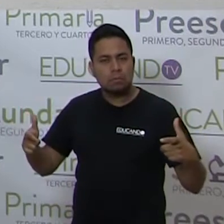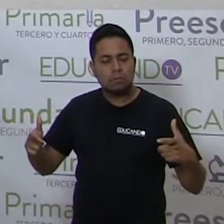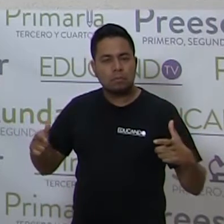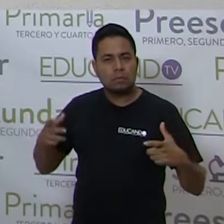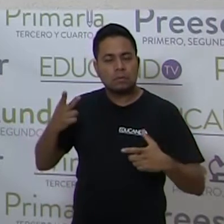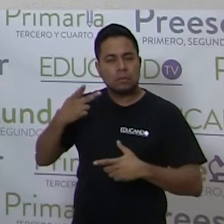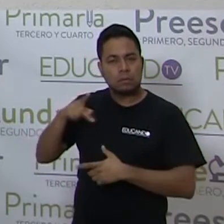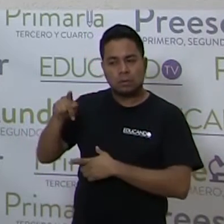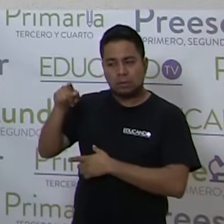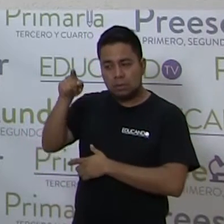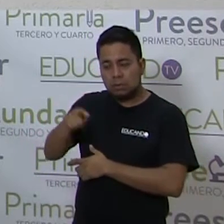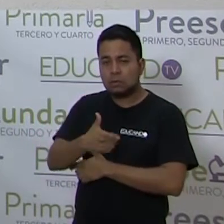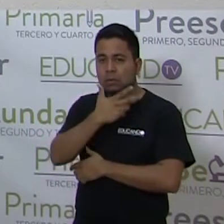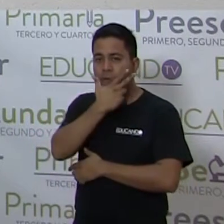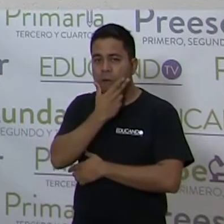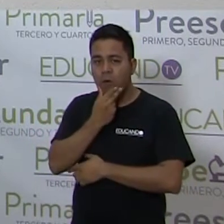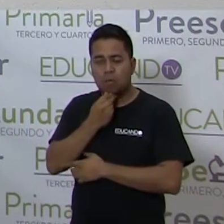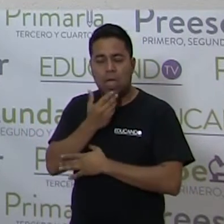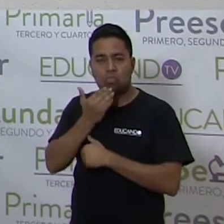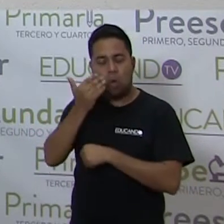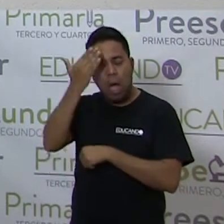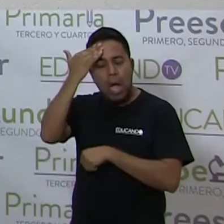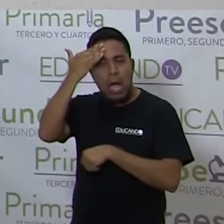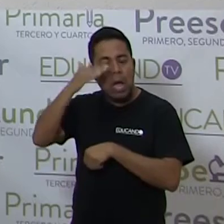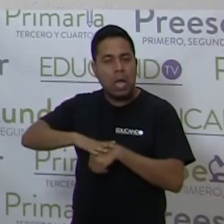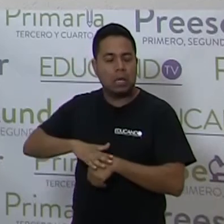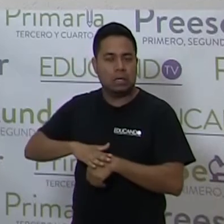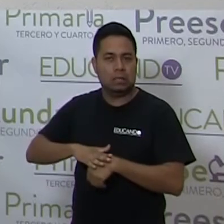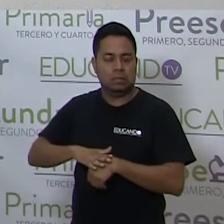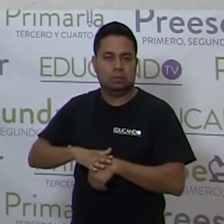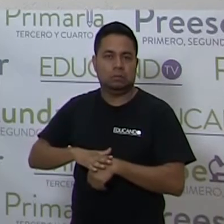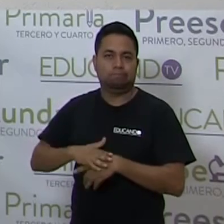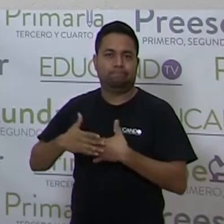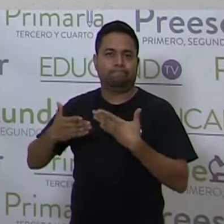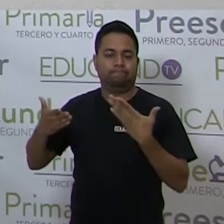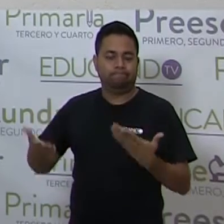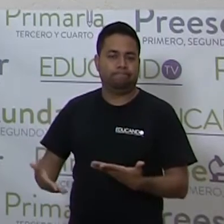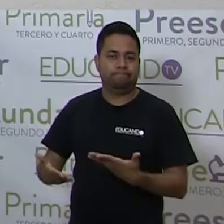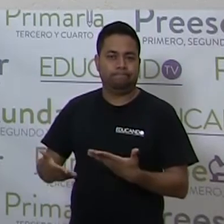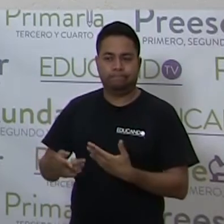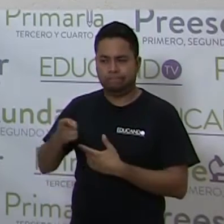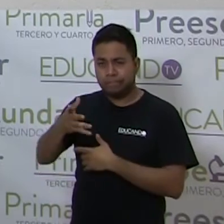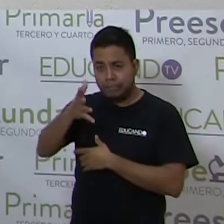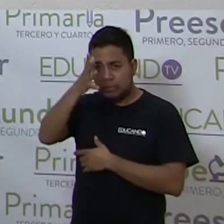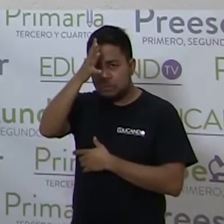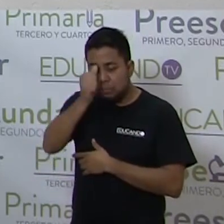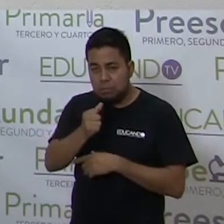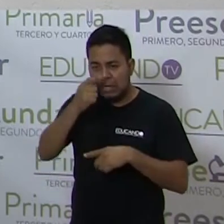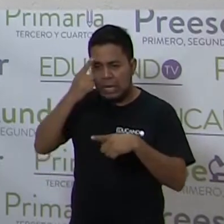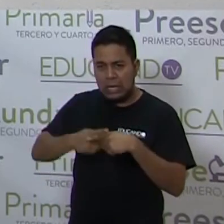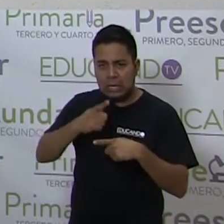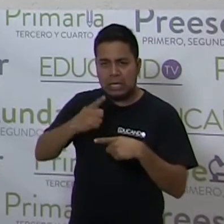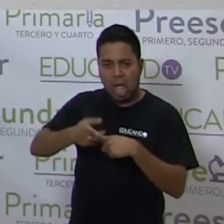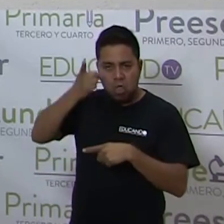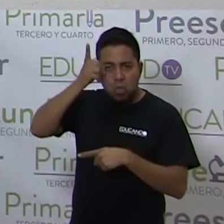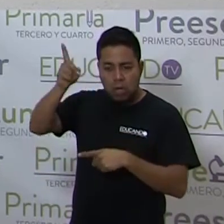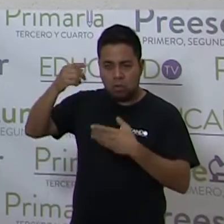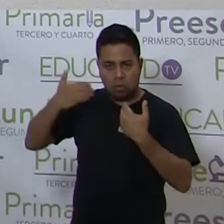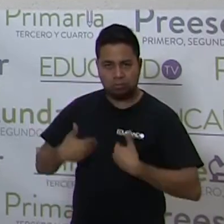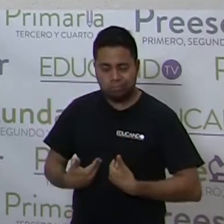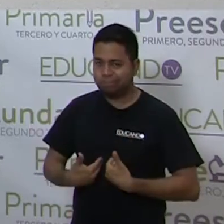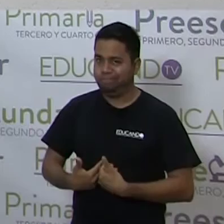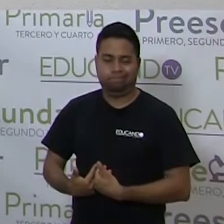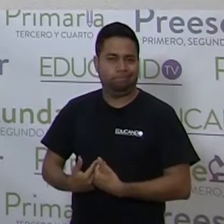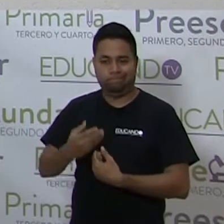Pero resultó que estos hombres no tenían memoria, por lo tanto, no se acordaban de su creador.